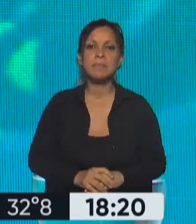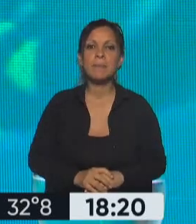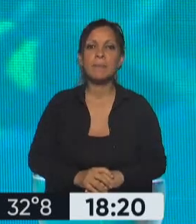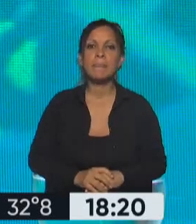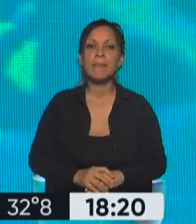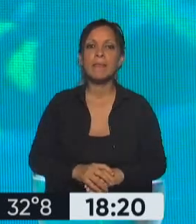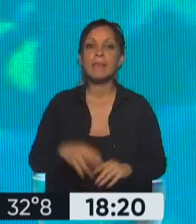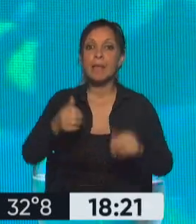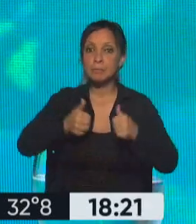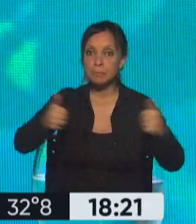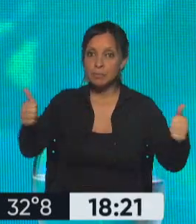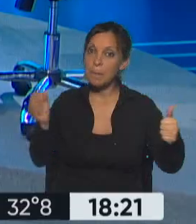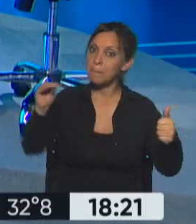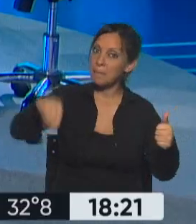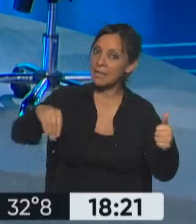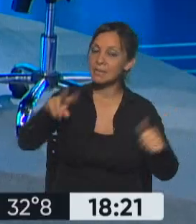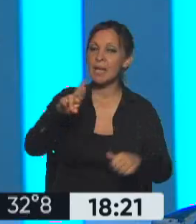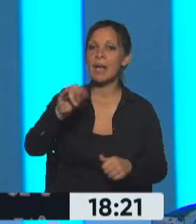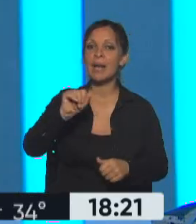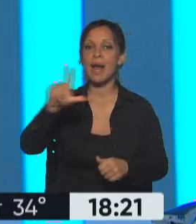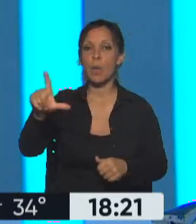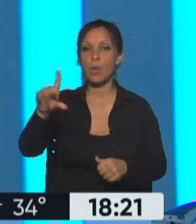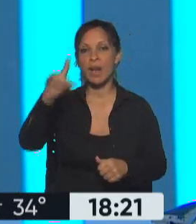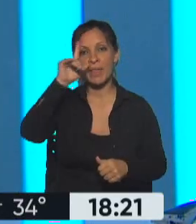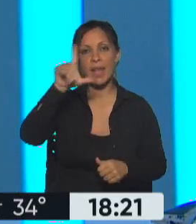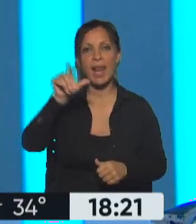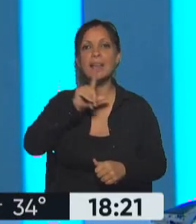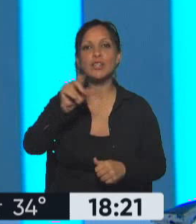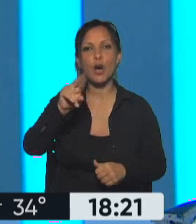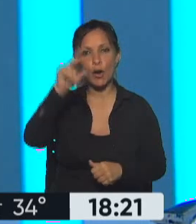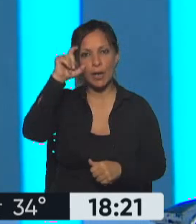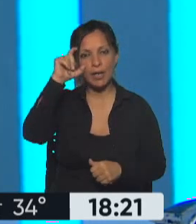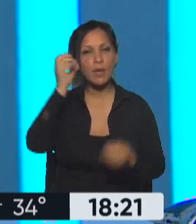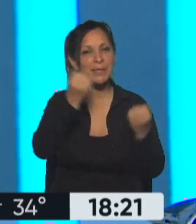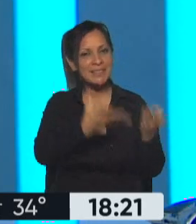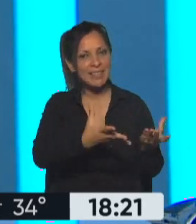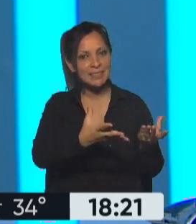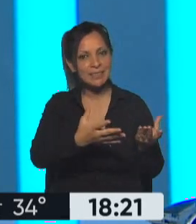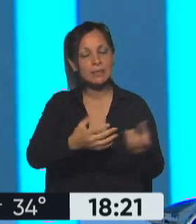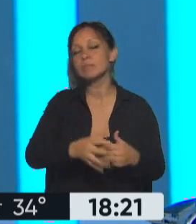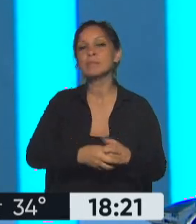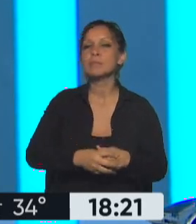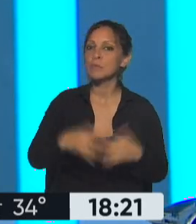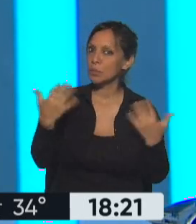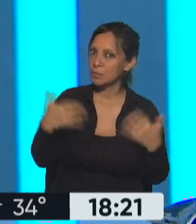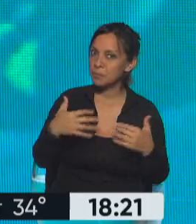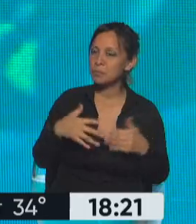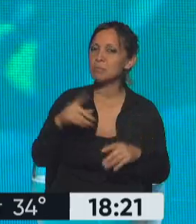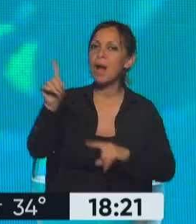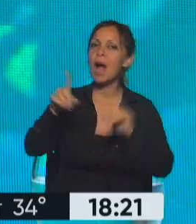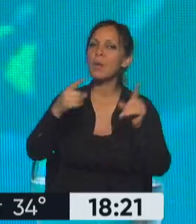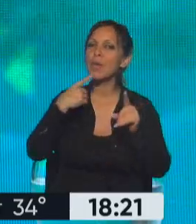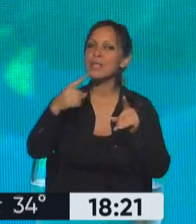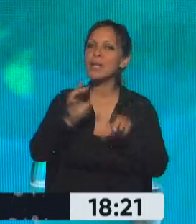Se suma a la mesa el economista Raúl de la Torre. ¿Cómo estás, Raúl? ¿Qué tal? ¿Cómo te va? ¿Bien? Bien, bien, muy bien. Mucho se ha especulado el fantasma de las elecciones,